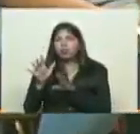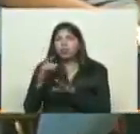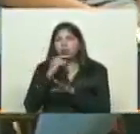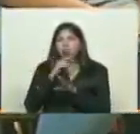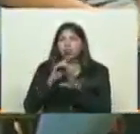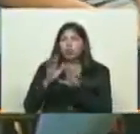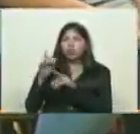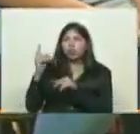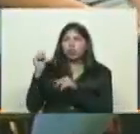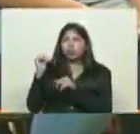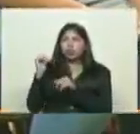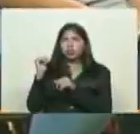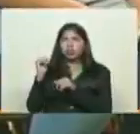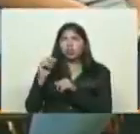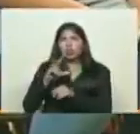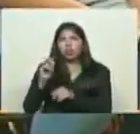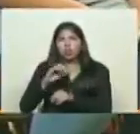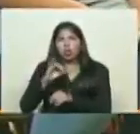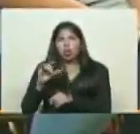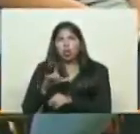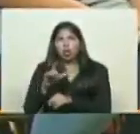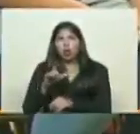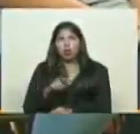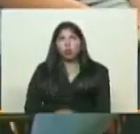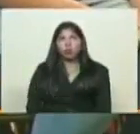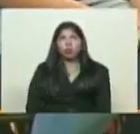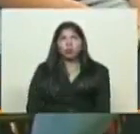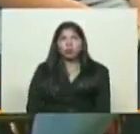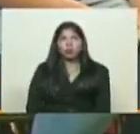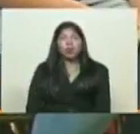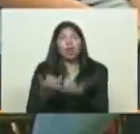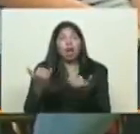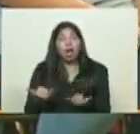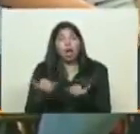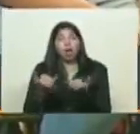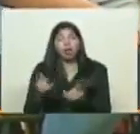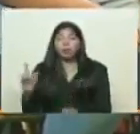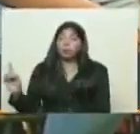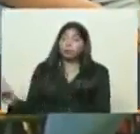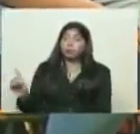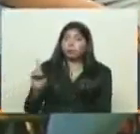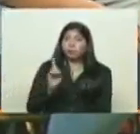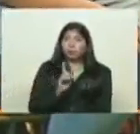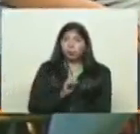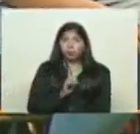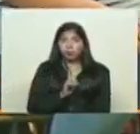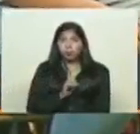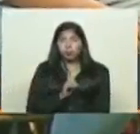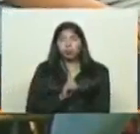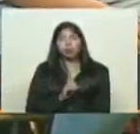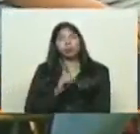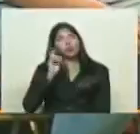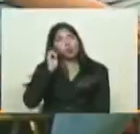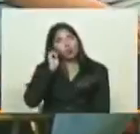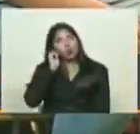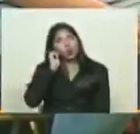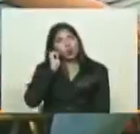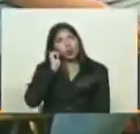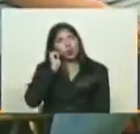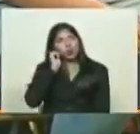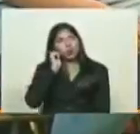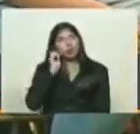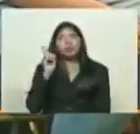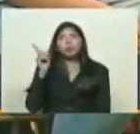julio. Ahora vamos a escuchar a otra brigadista del movimiento Somos Venezuela. Ella